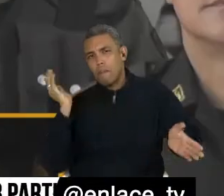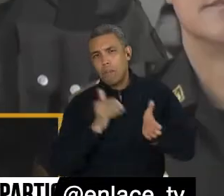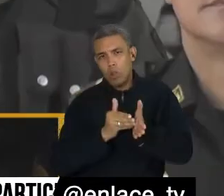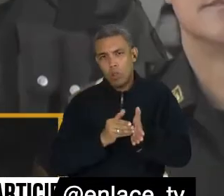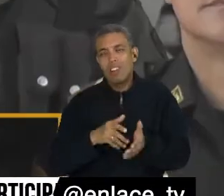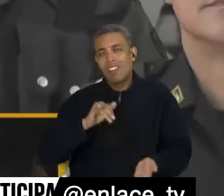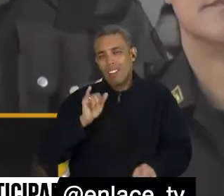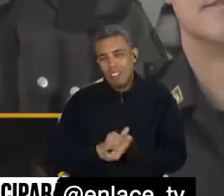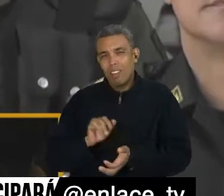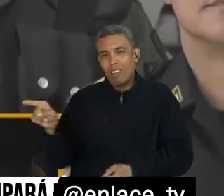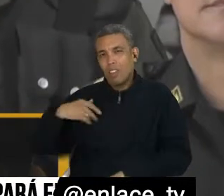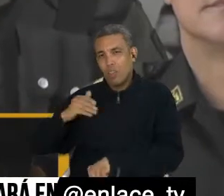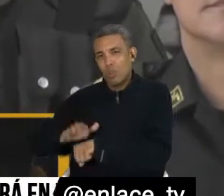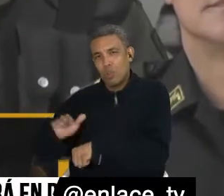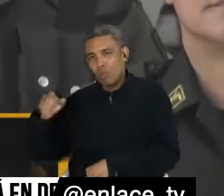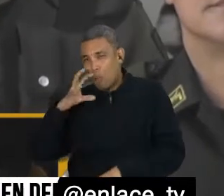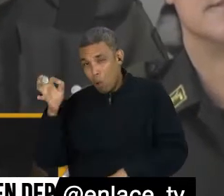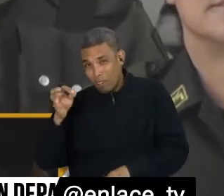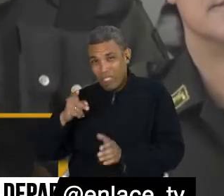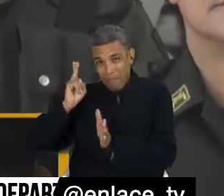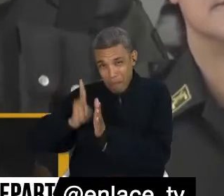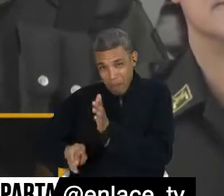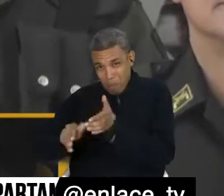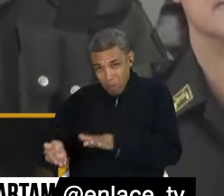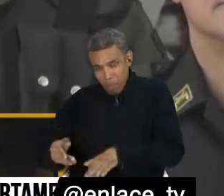Bolívar. Dentro del perfil delictivo de alias Eric,